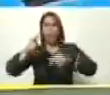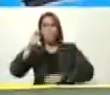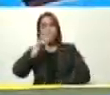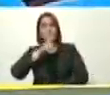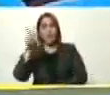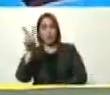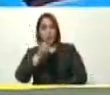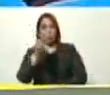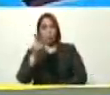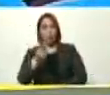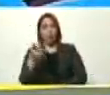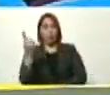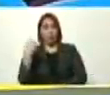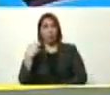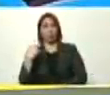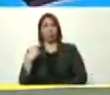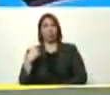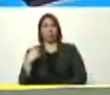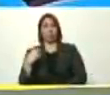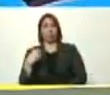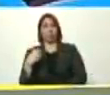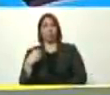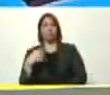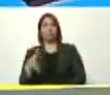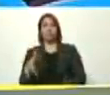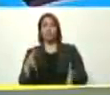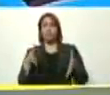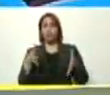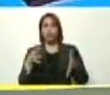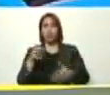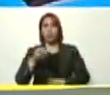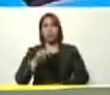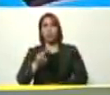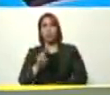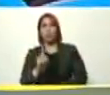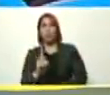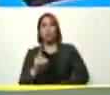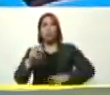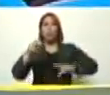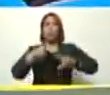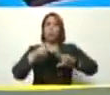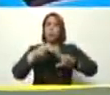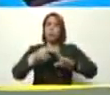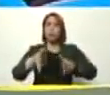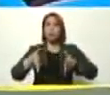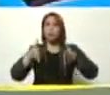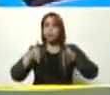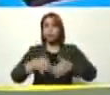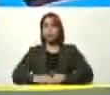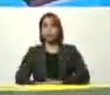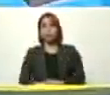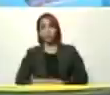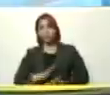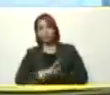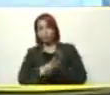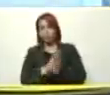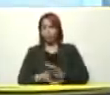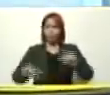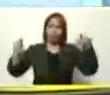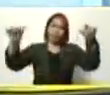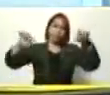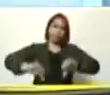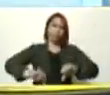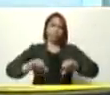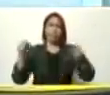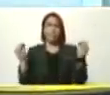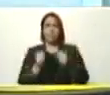porque allí ganaron los adecos, allí ganó la MUT, en Táchira ganó la MUT. ¡Desastre! En Mérida